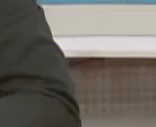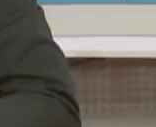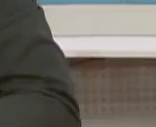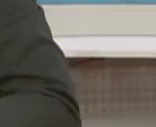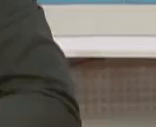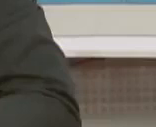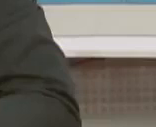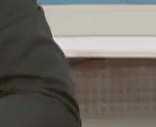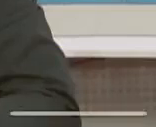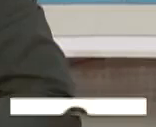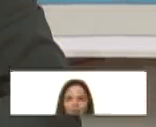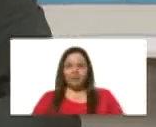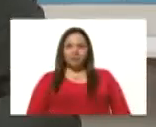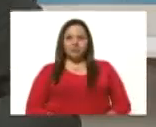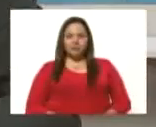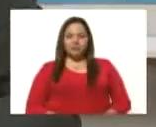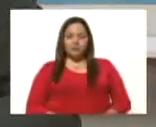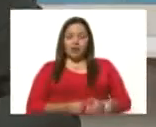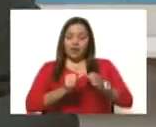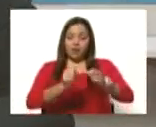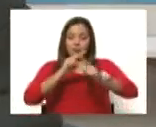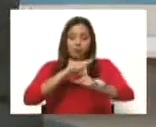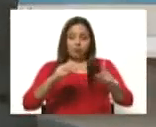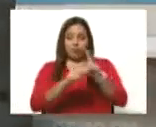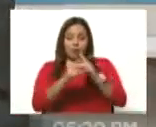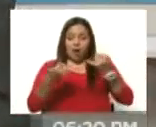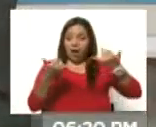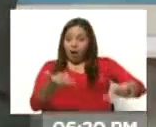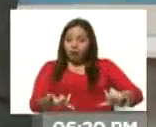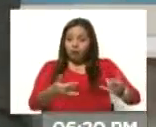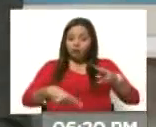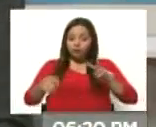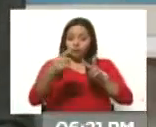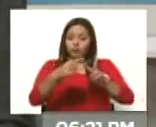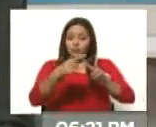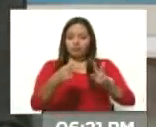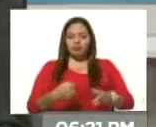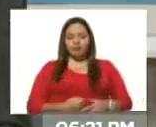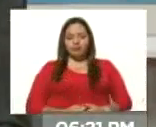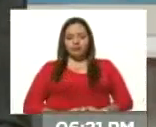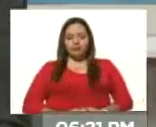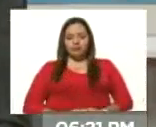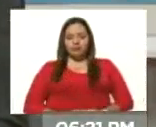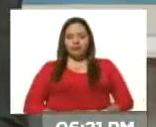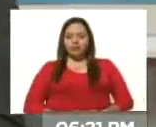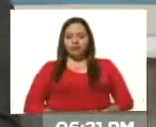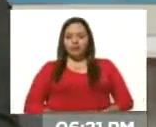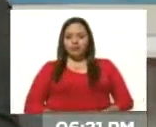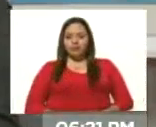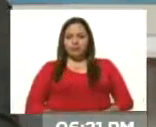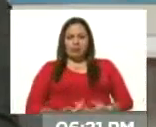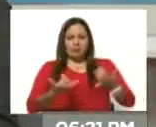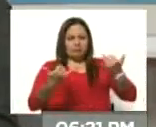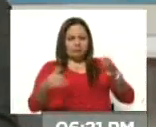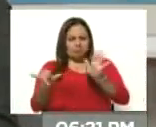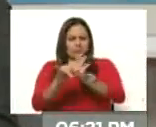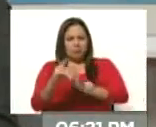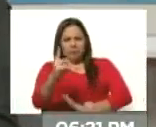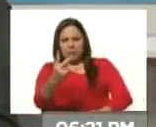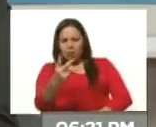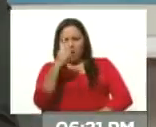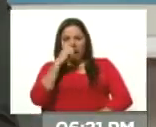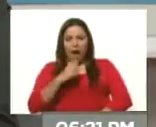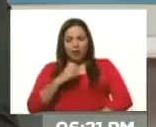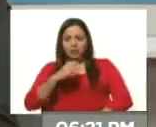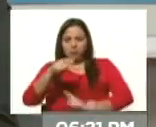y continuamos en nuestro programa 360 antigua y en directo en los estudios centrales de venezolana de televisión ya faltan dos años para la elección de un nuevo